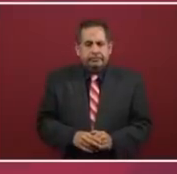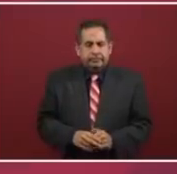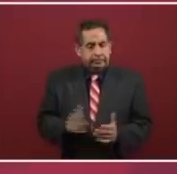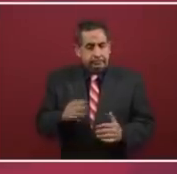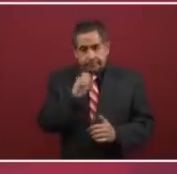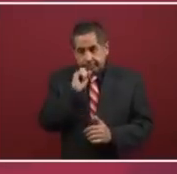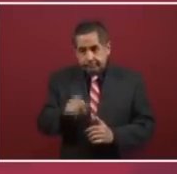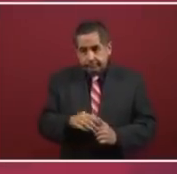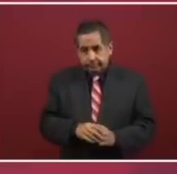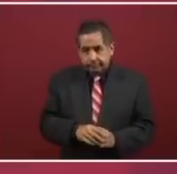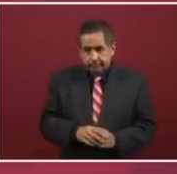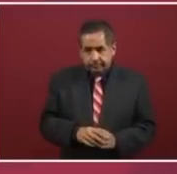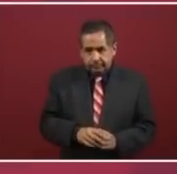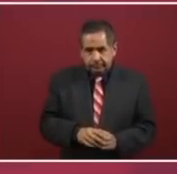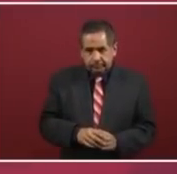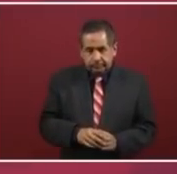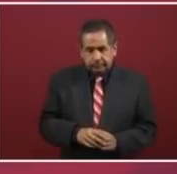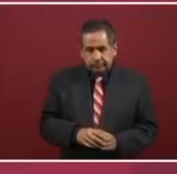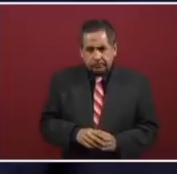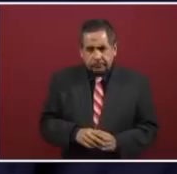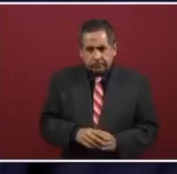Además,